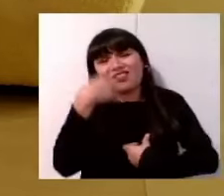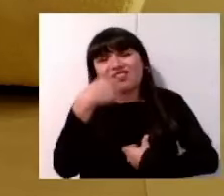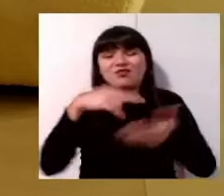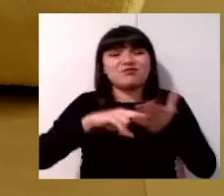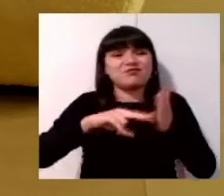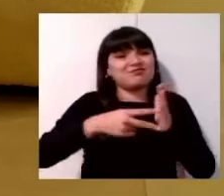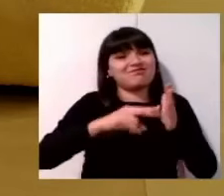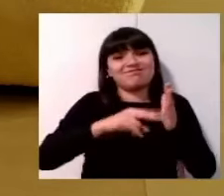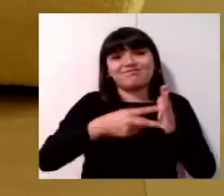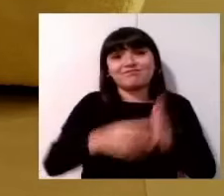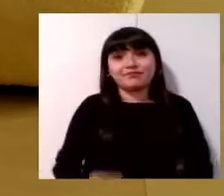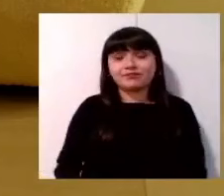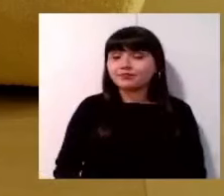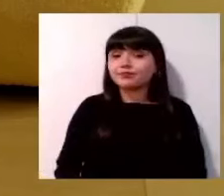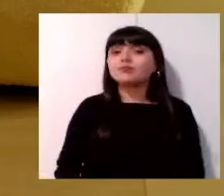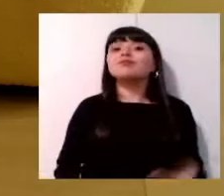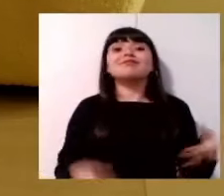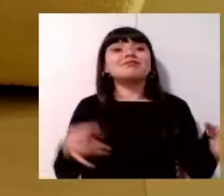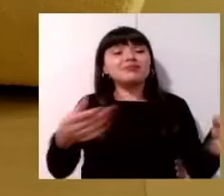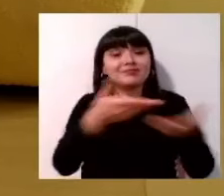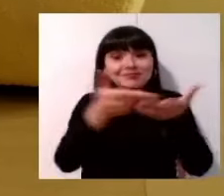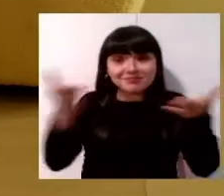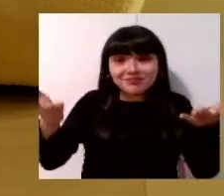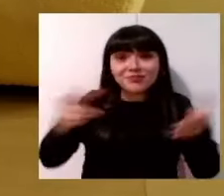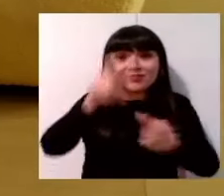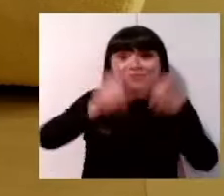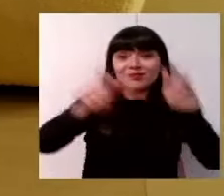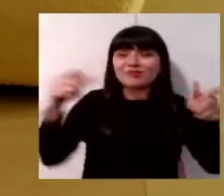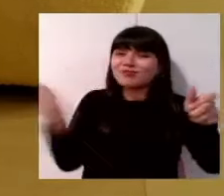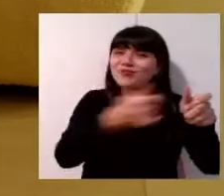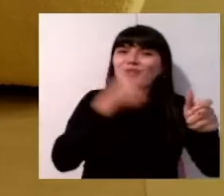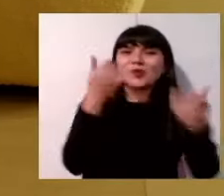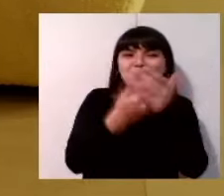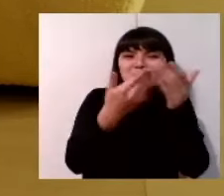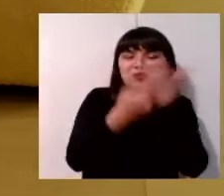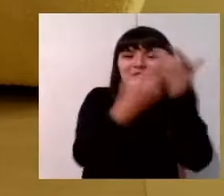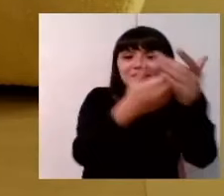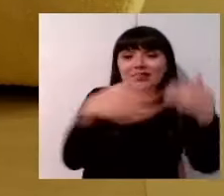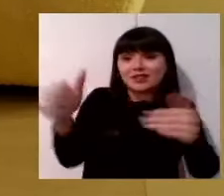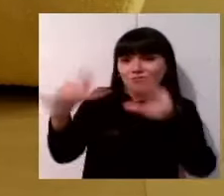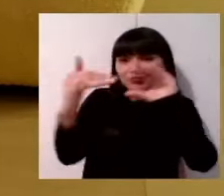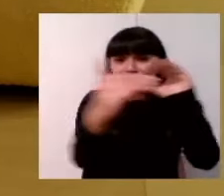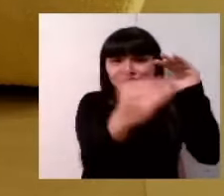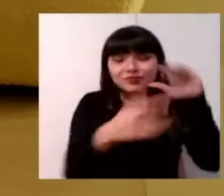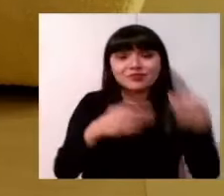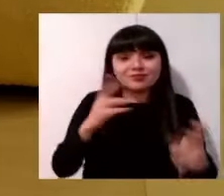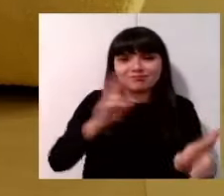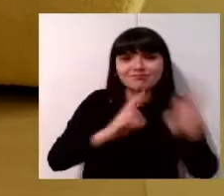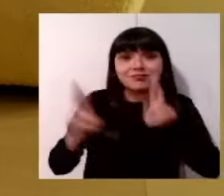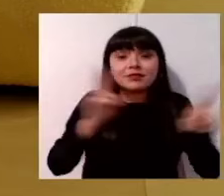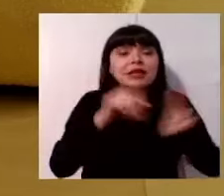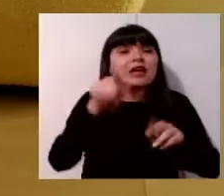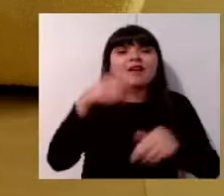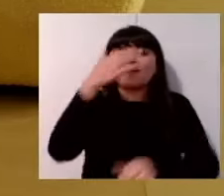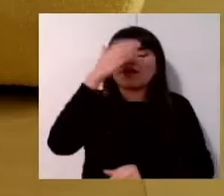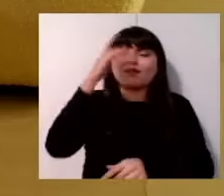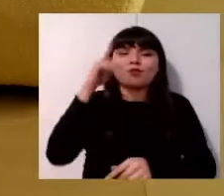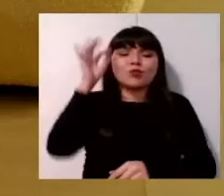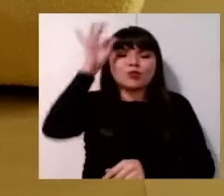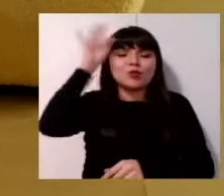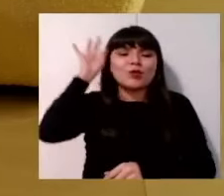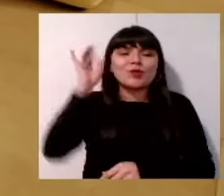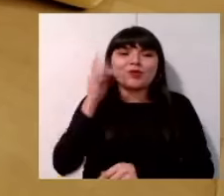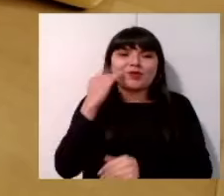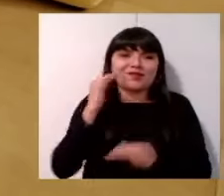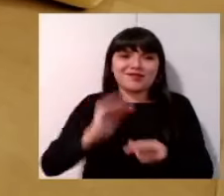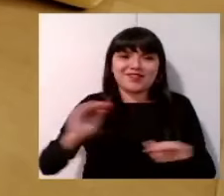a la gente que nos escriba entonces en nuestras redes, aprovechen a Carolina, neuróloga infantil, experta en sueño, tiene un tremendo currículum, así que